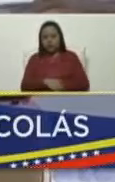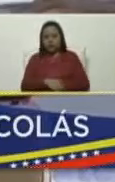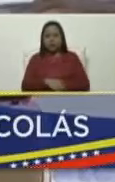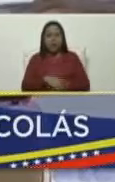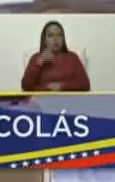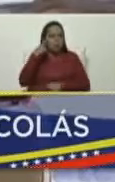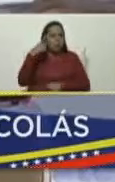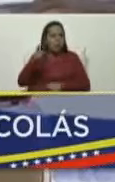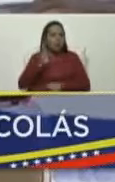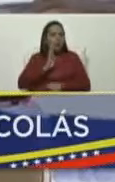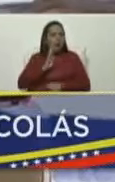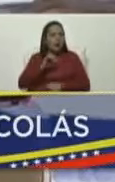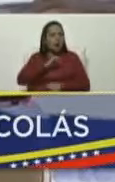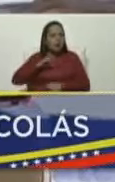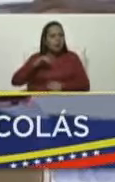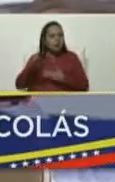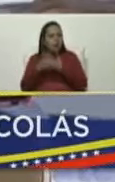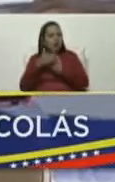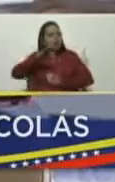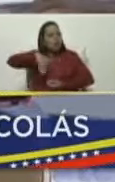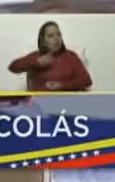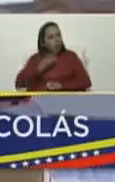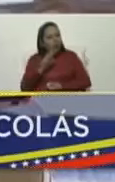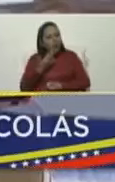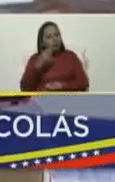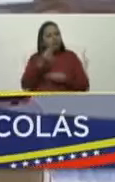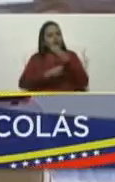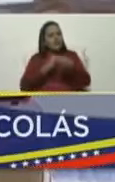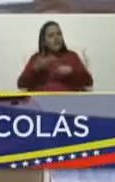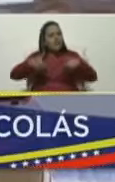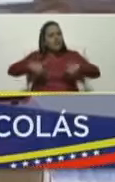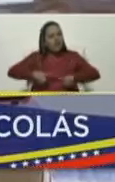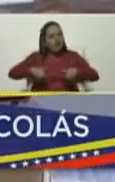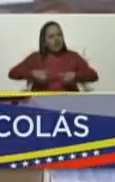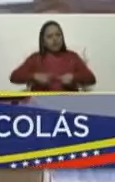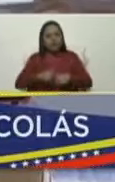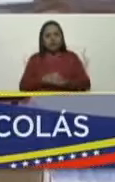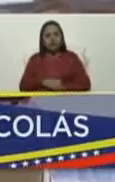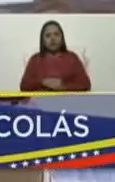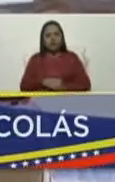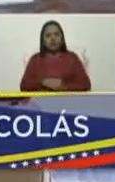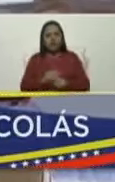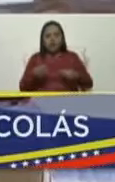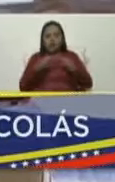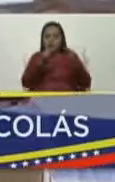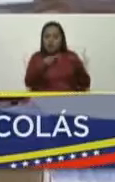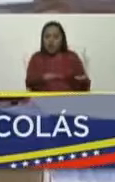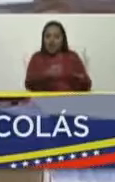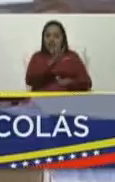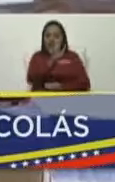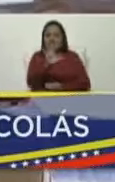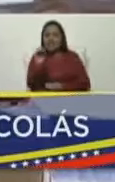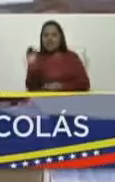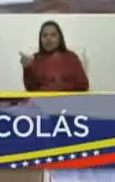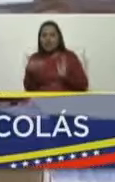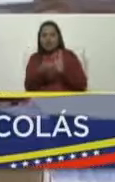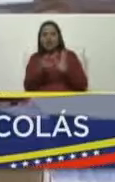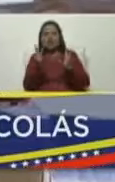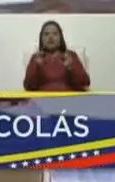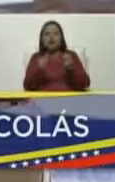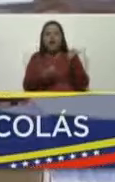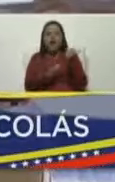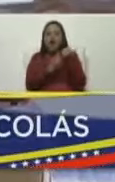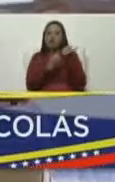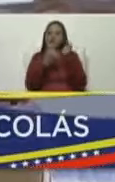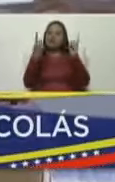creo que la banca privada pudiera hacer el esfuerzo y entregar 500 mil nuevos financiamientos